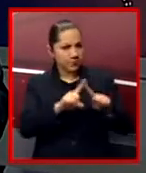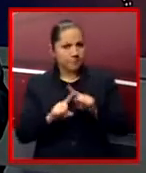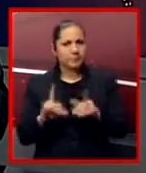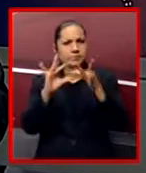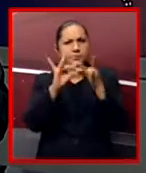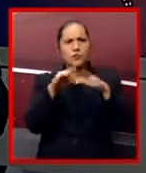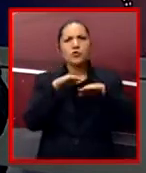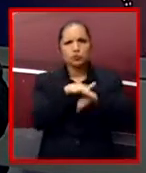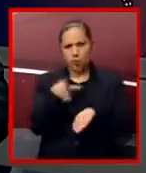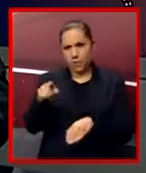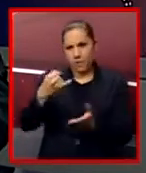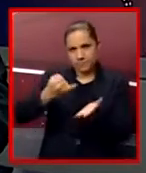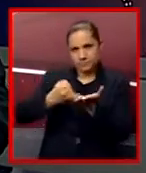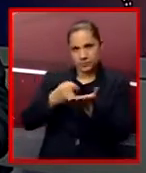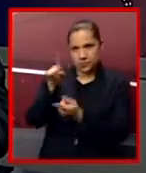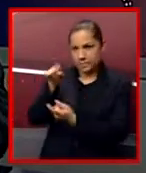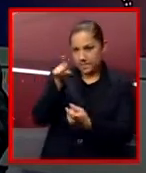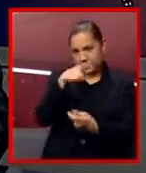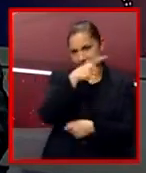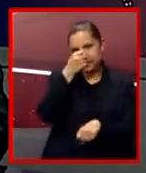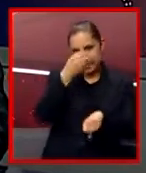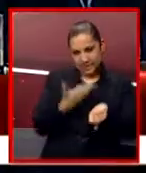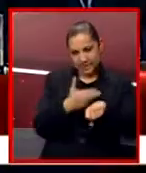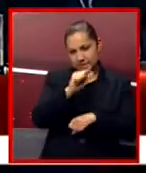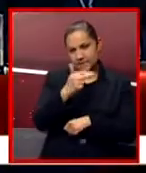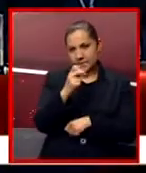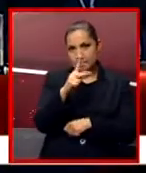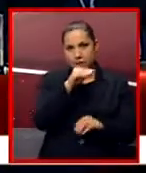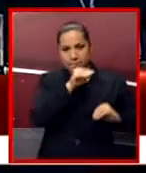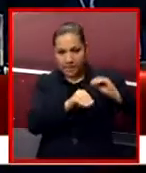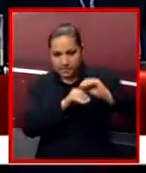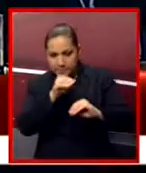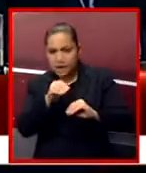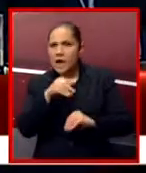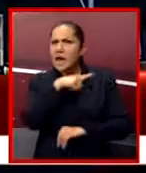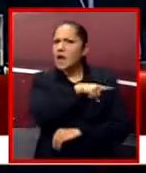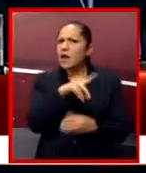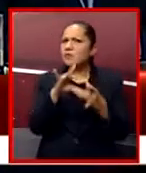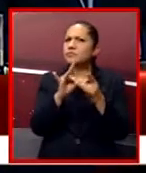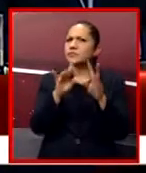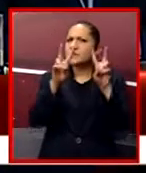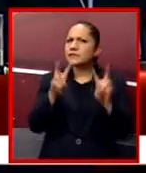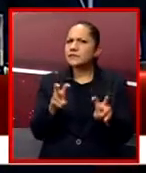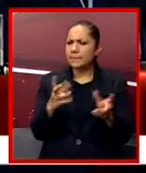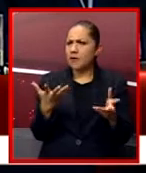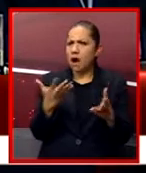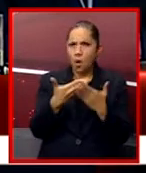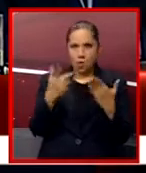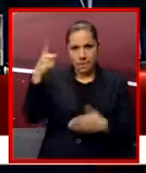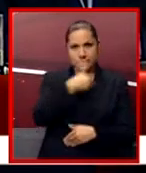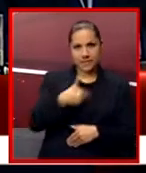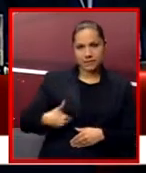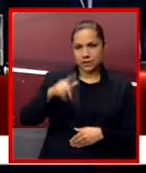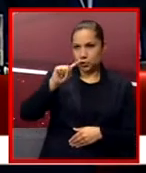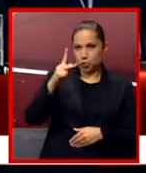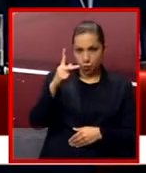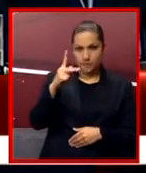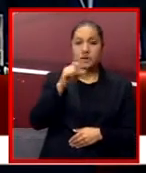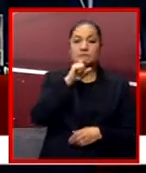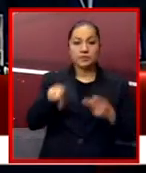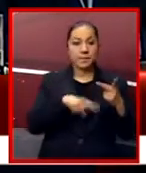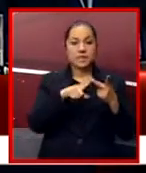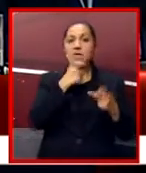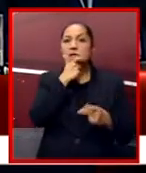del proyecto de los ingresos estimados por la Secretaría de Hacienda. Se refirieron a temas como la volatilidad provocada por el presidente Donald Trump y el